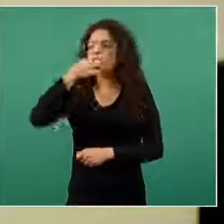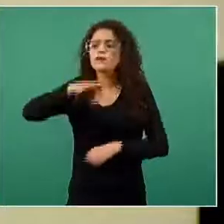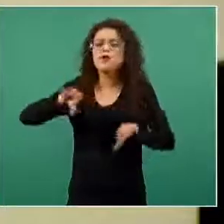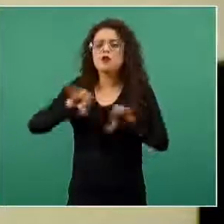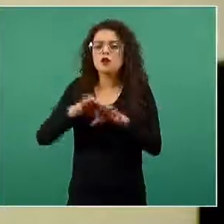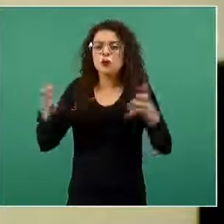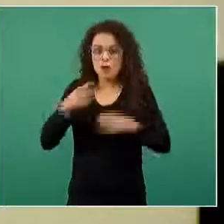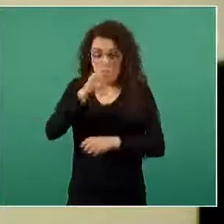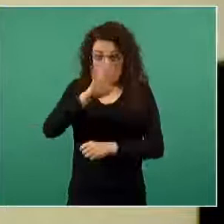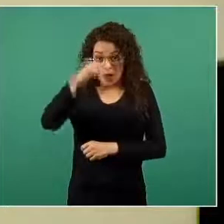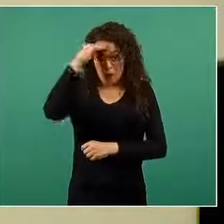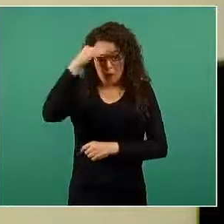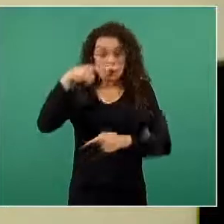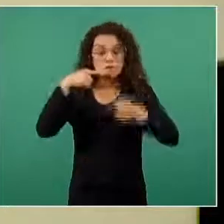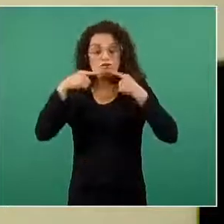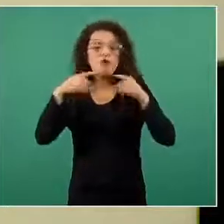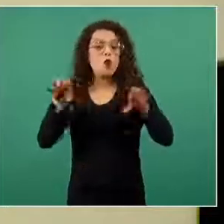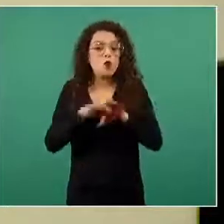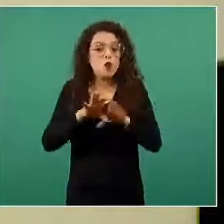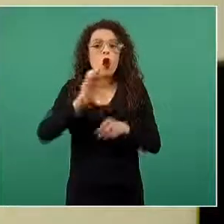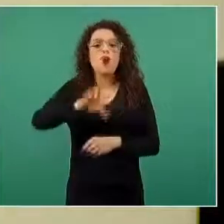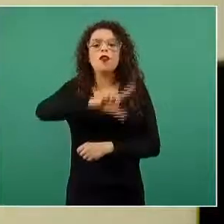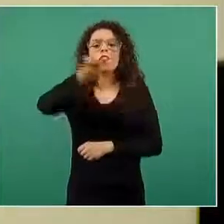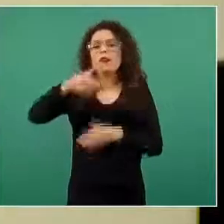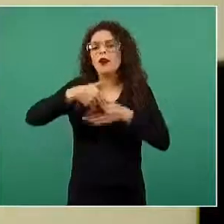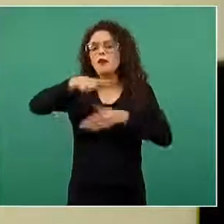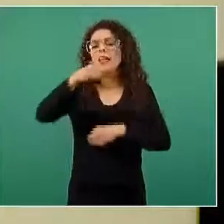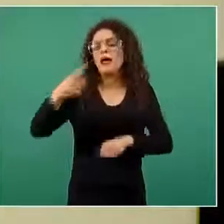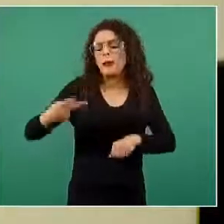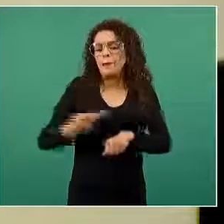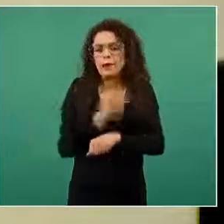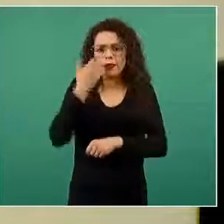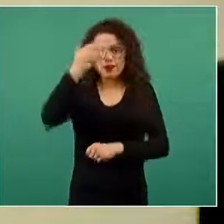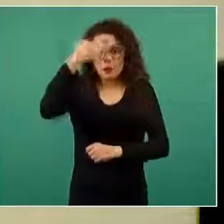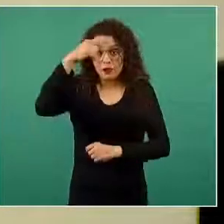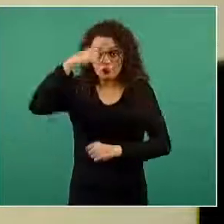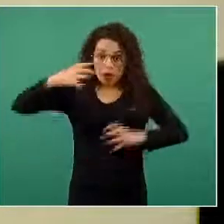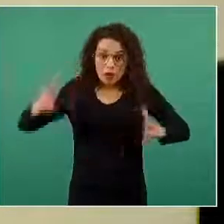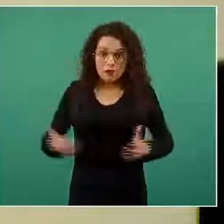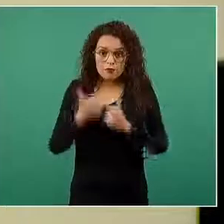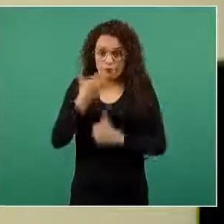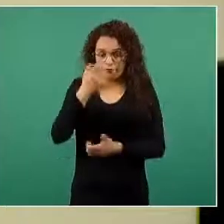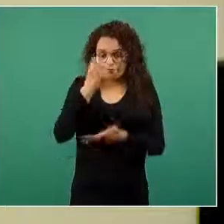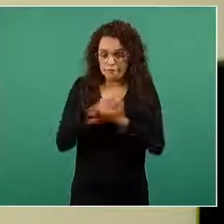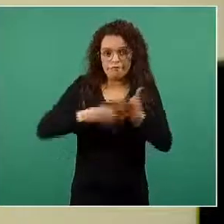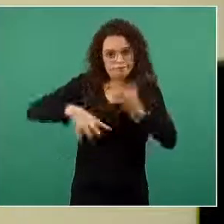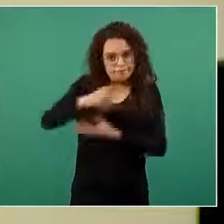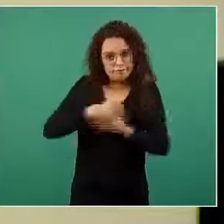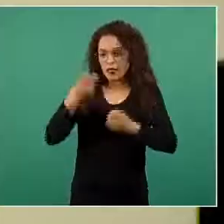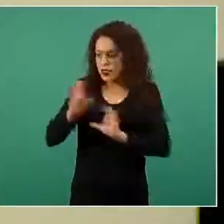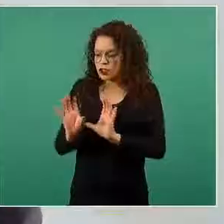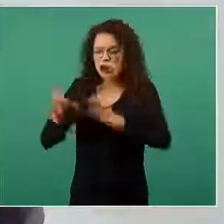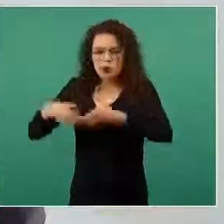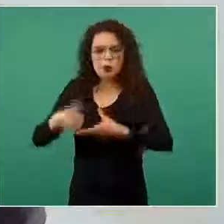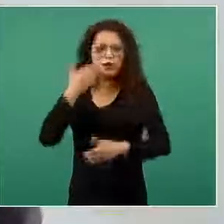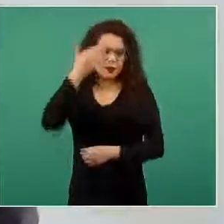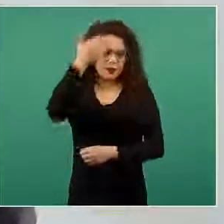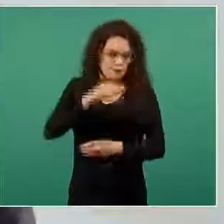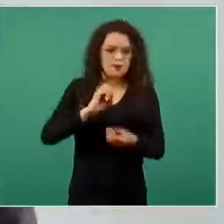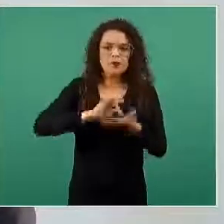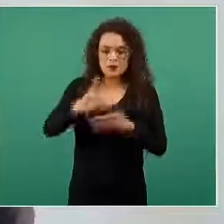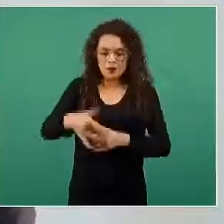tiene una proyección? ¿O qué es lo que va a pasar más adelante para activar la economía de esas comunidades?